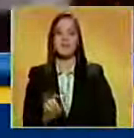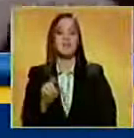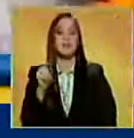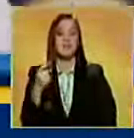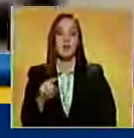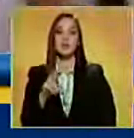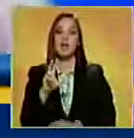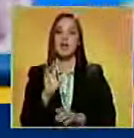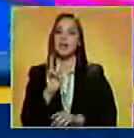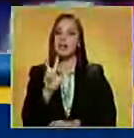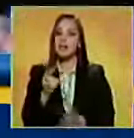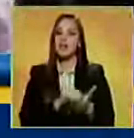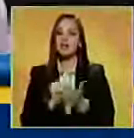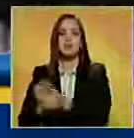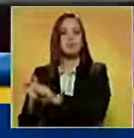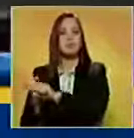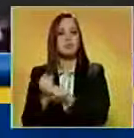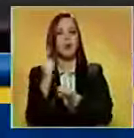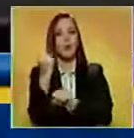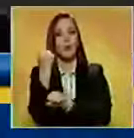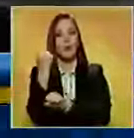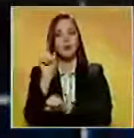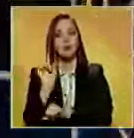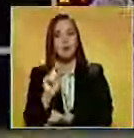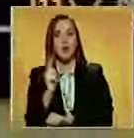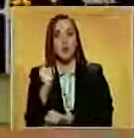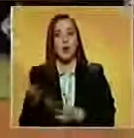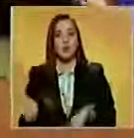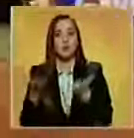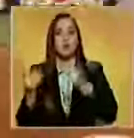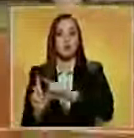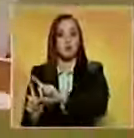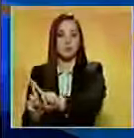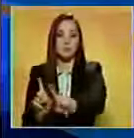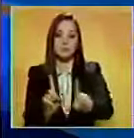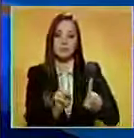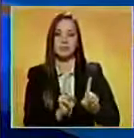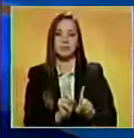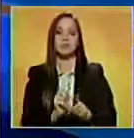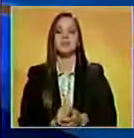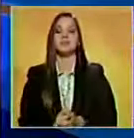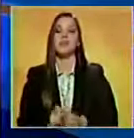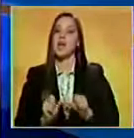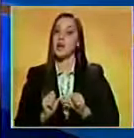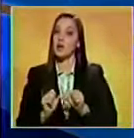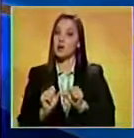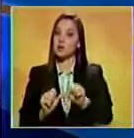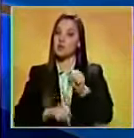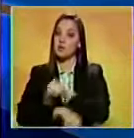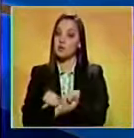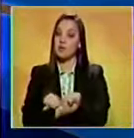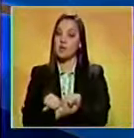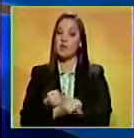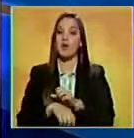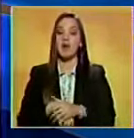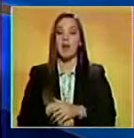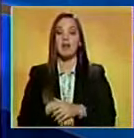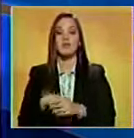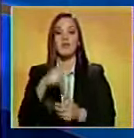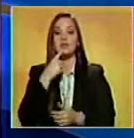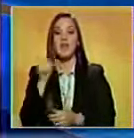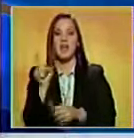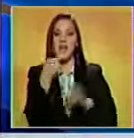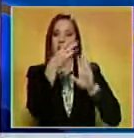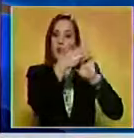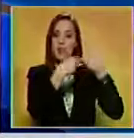3-1 con el primer cuadrangular de la zafra, 2 impulsadas y 1 anotada. Continuamos con fútbol, contándoles que Mineros de Guayana se despidió de la